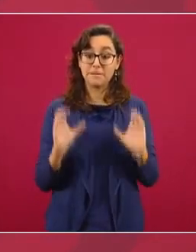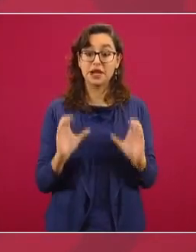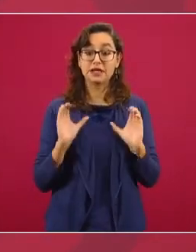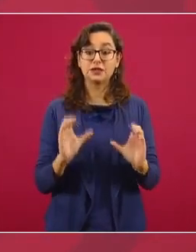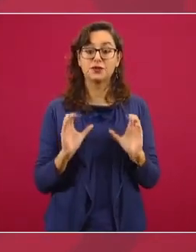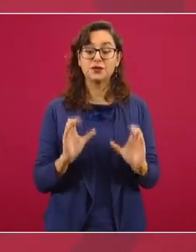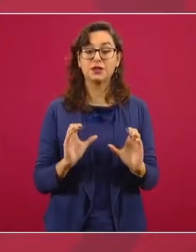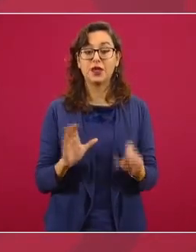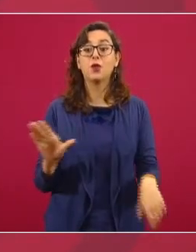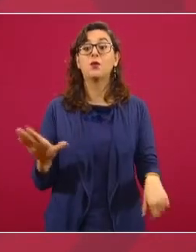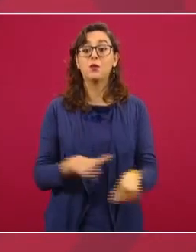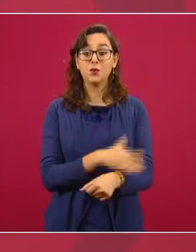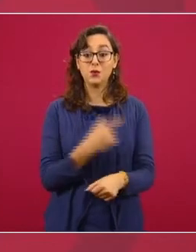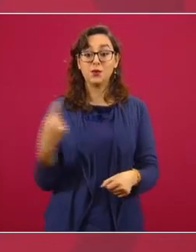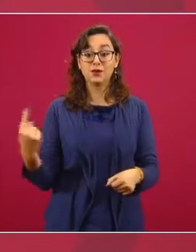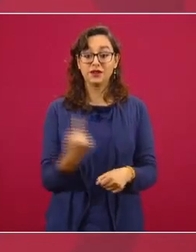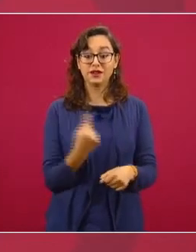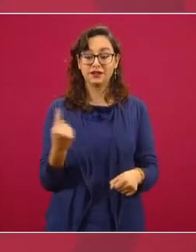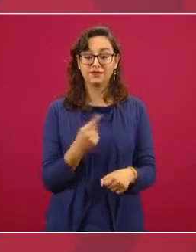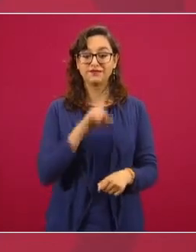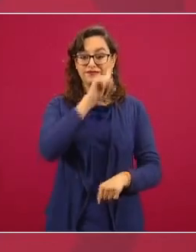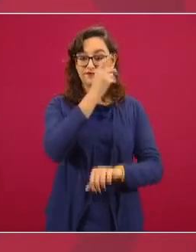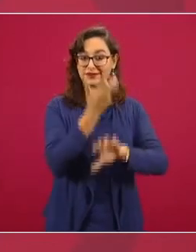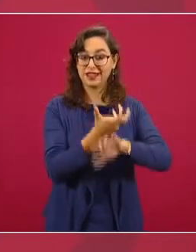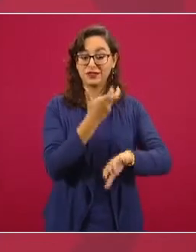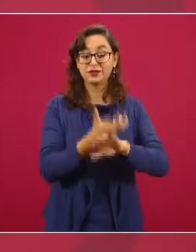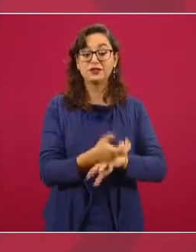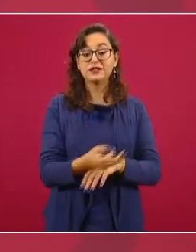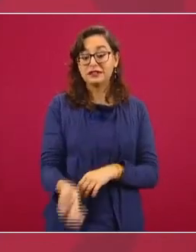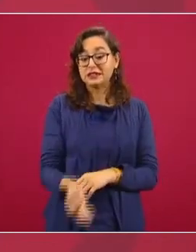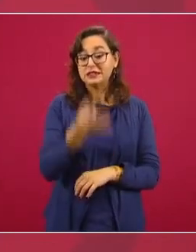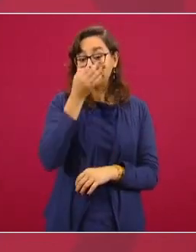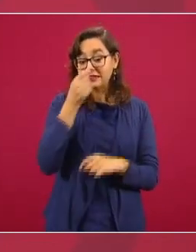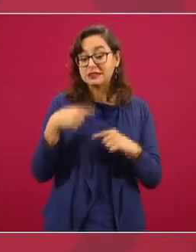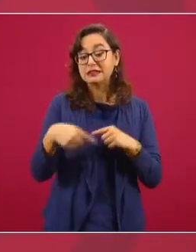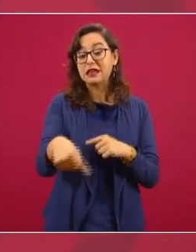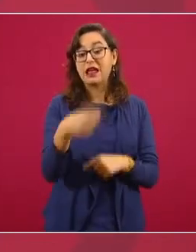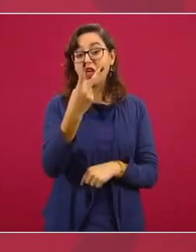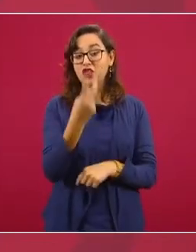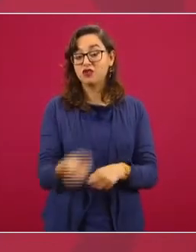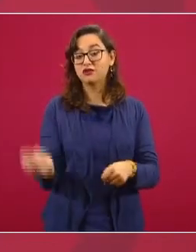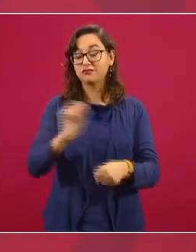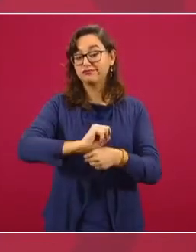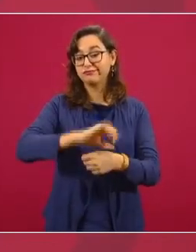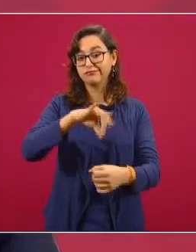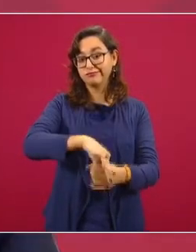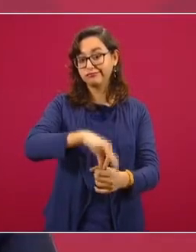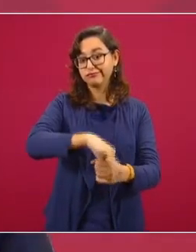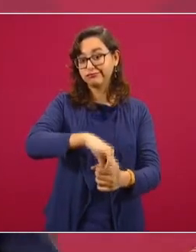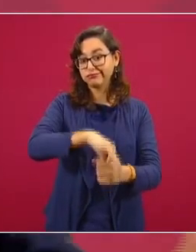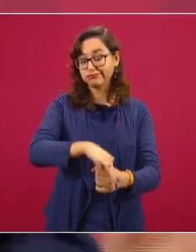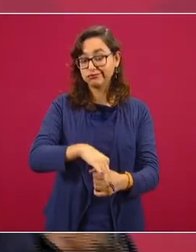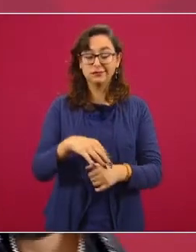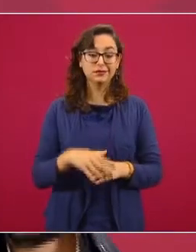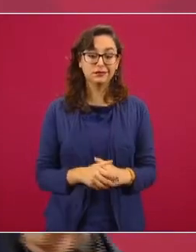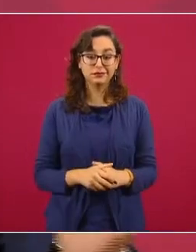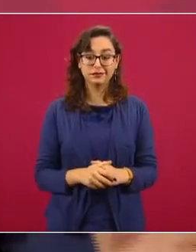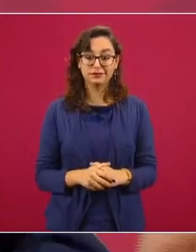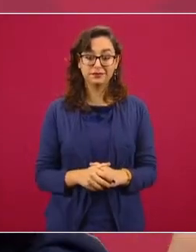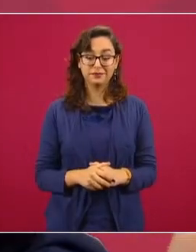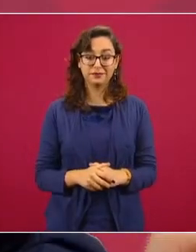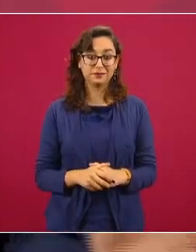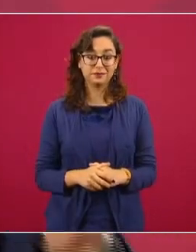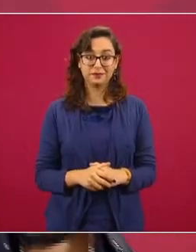a 2 semanas de las elecciones en Estados Unidos. Ya